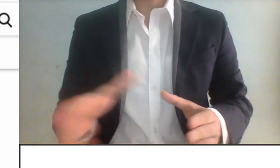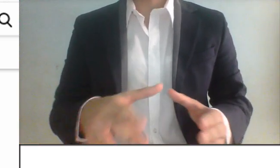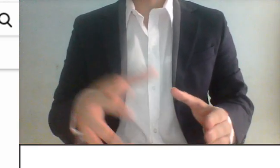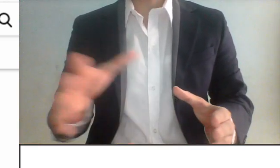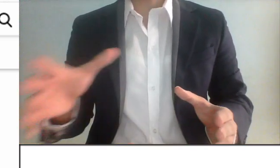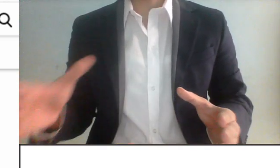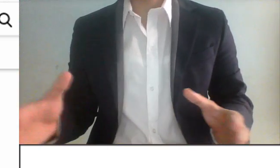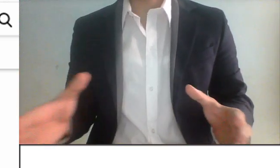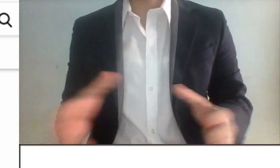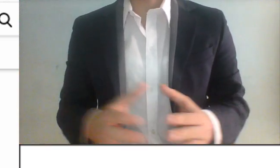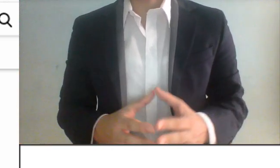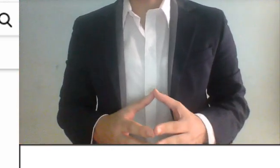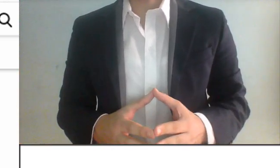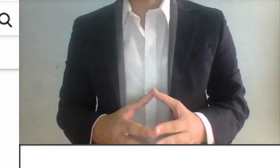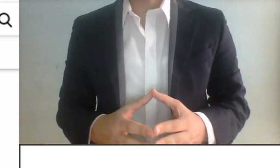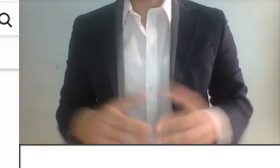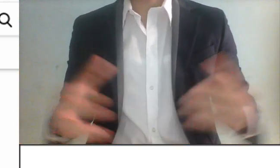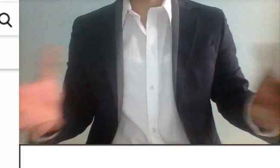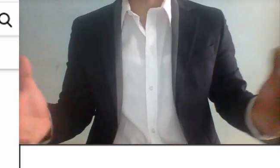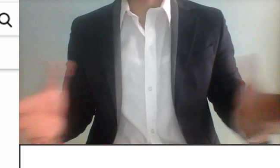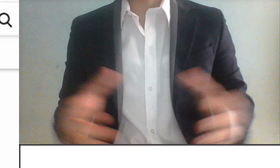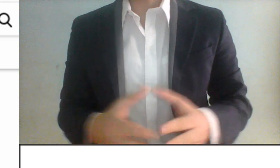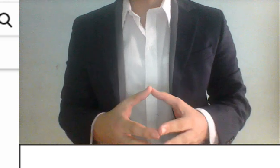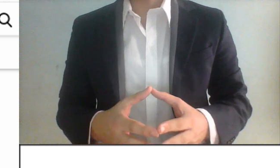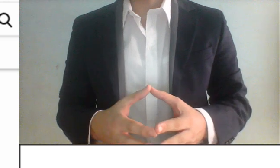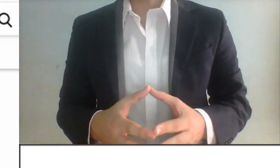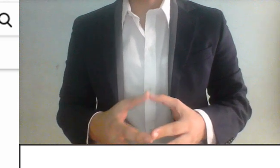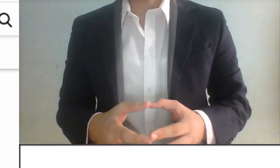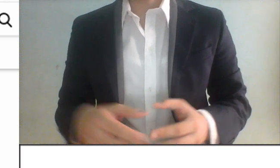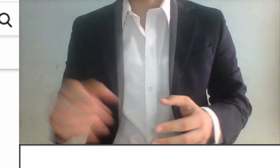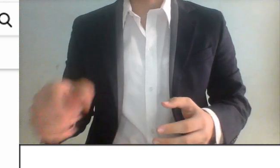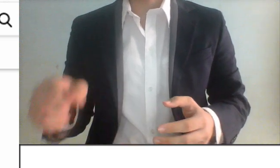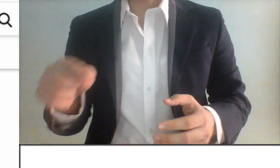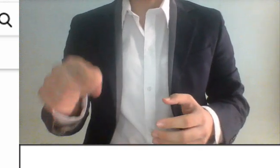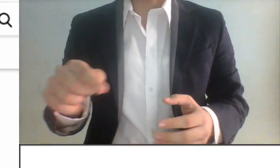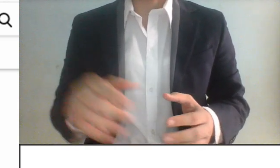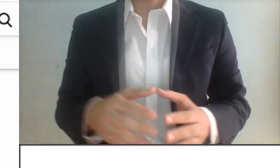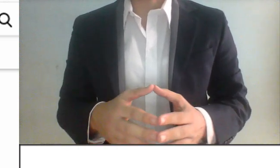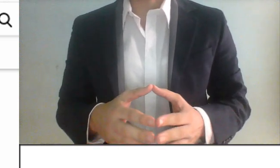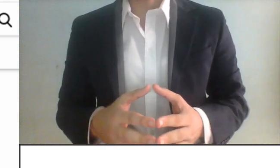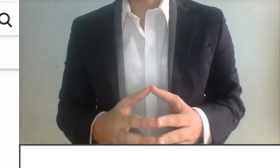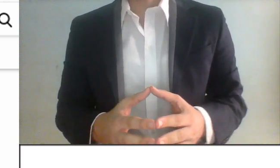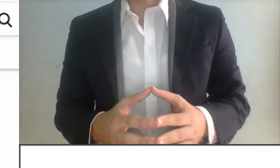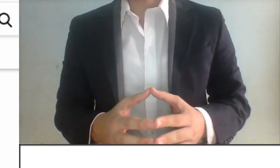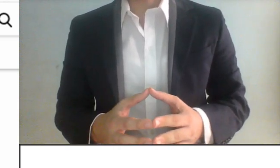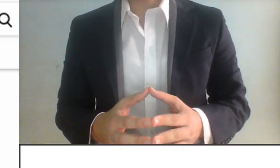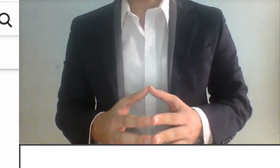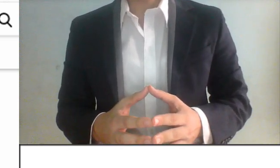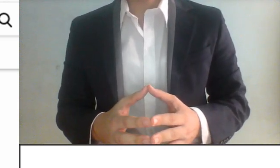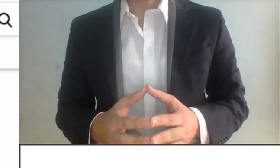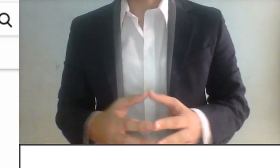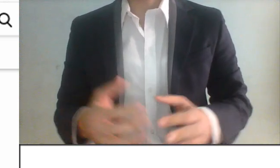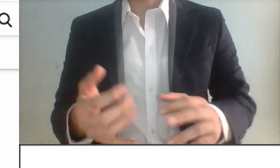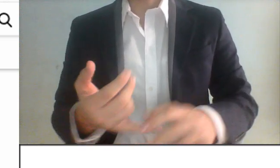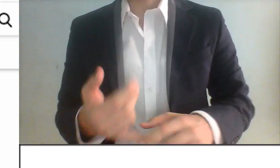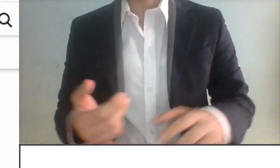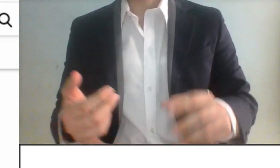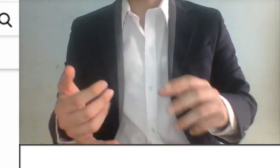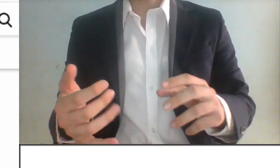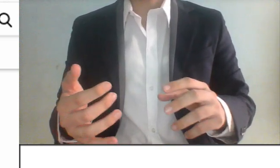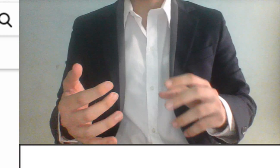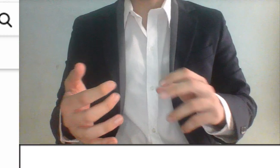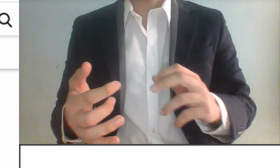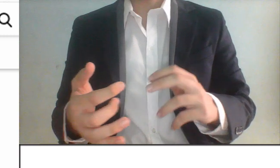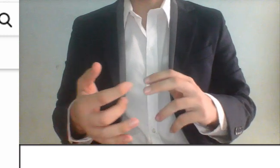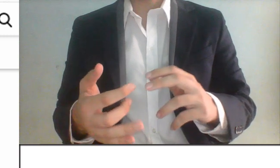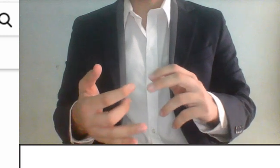nos hoy está colaborando con las autoridades y está poniendo a los responsables de también ese fraude en el cual pues terminó quebrantando a pemex